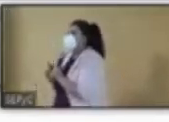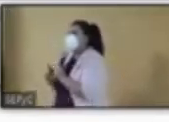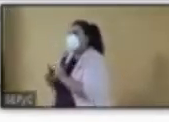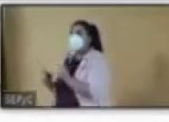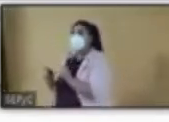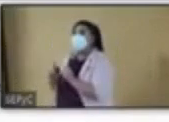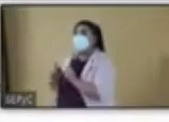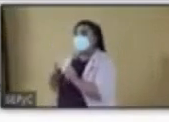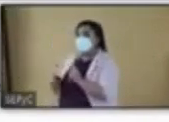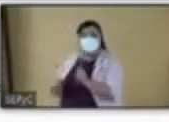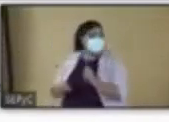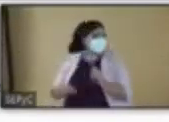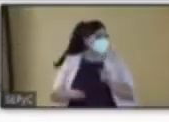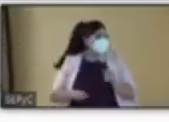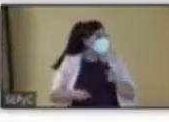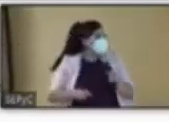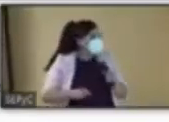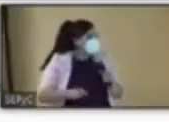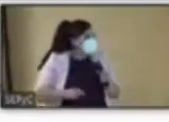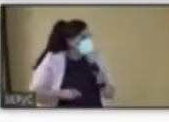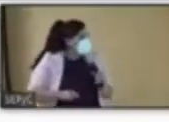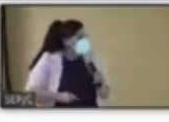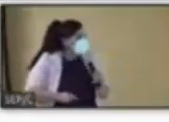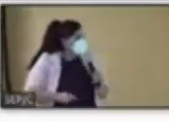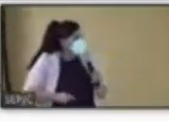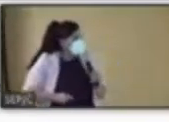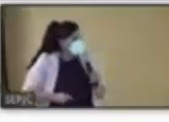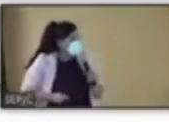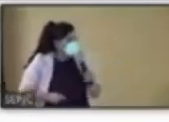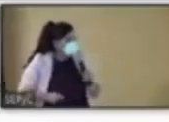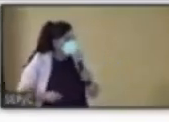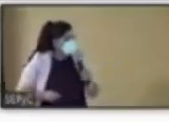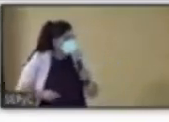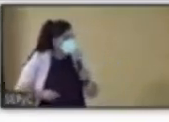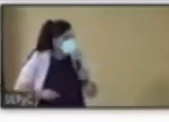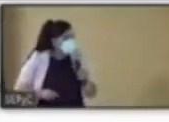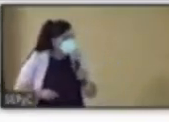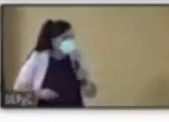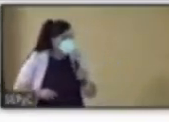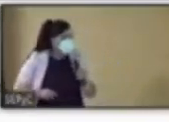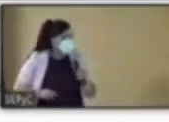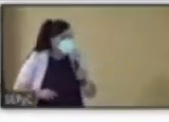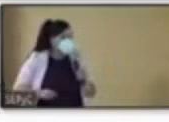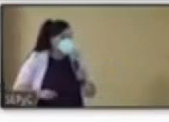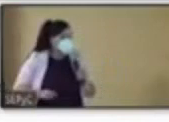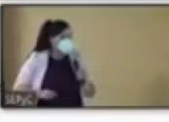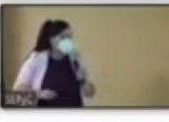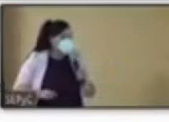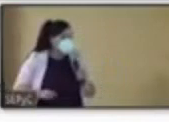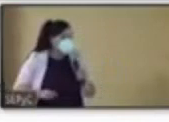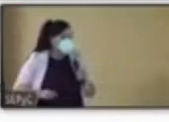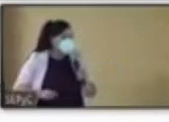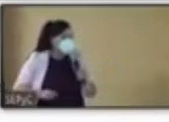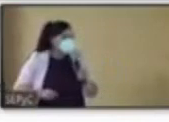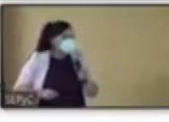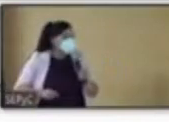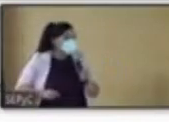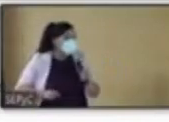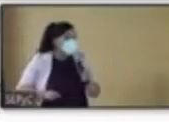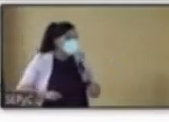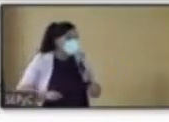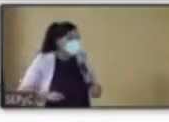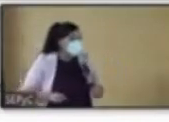sus dependientes económicos. Entonces, de aquí comenzamos la declaración de intereses.